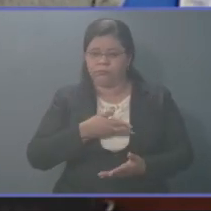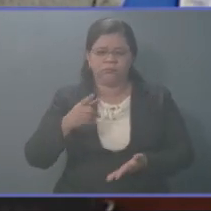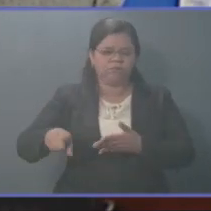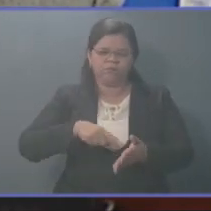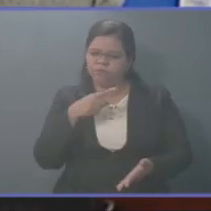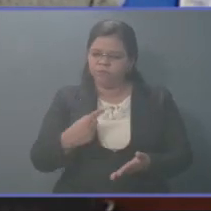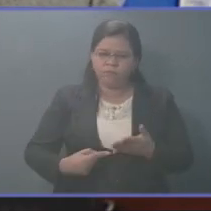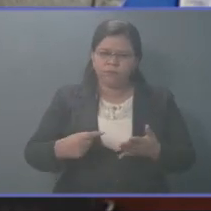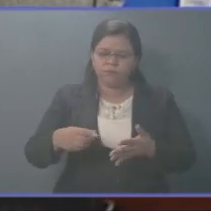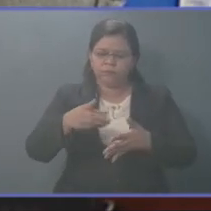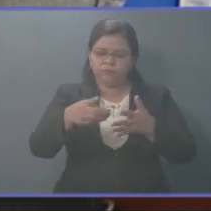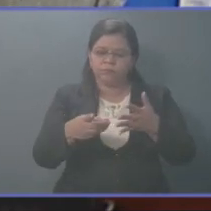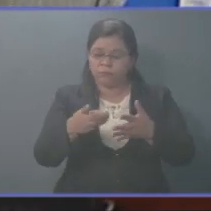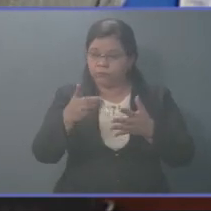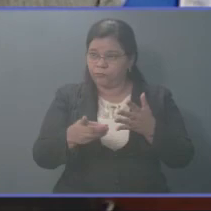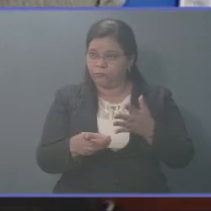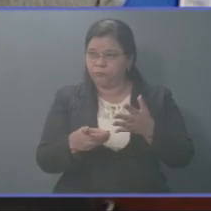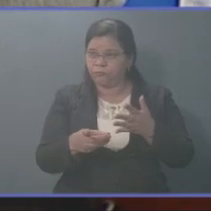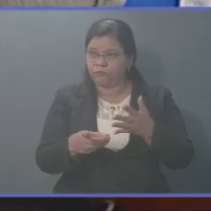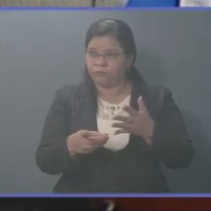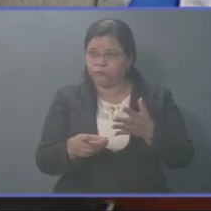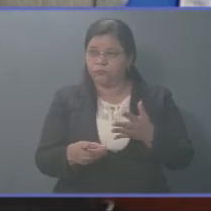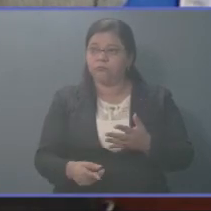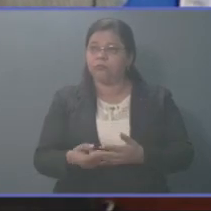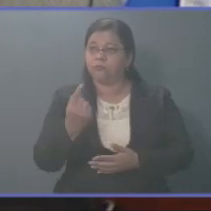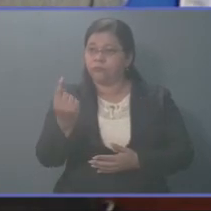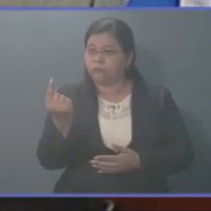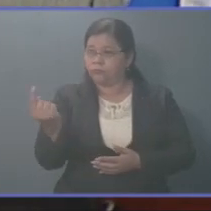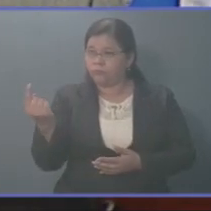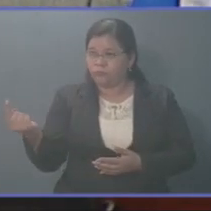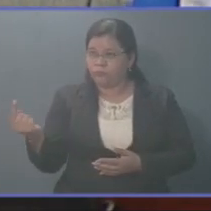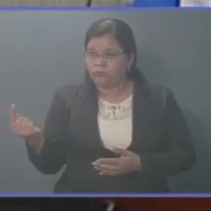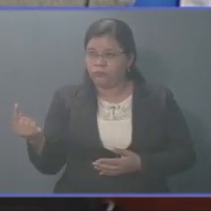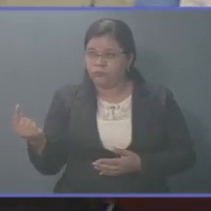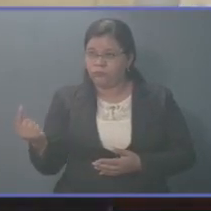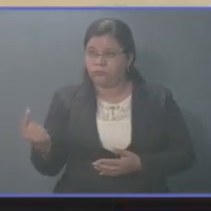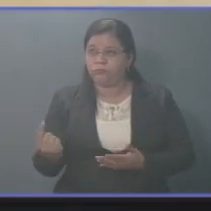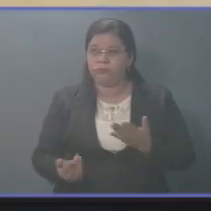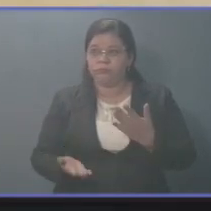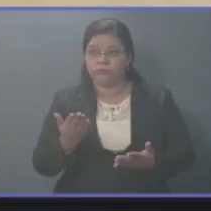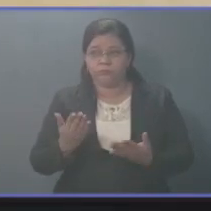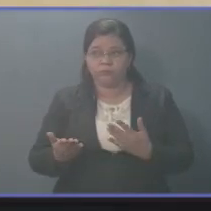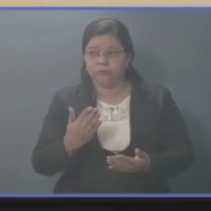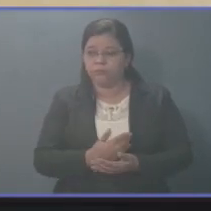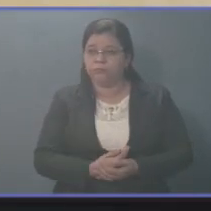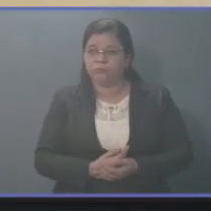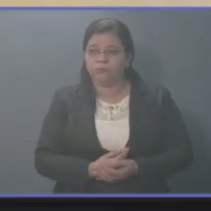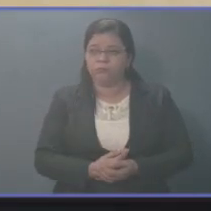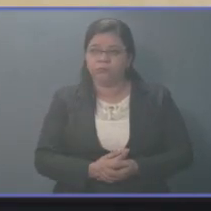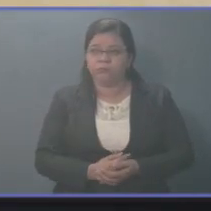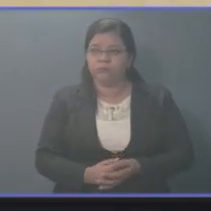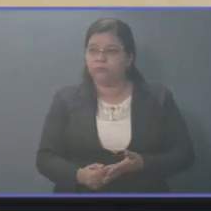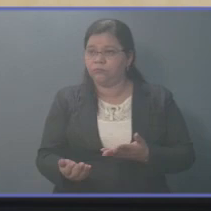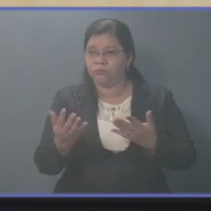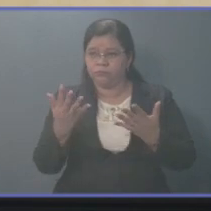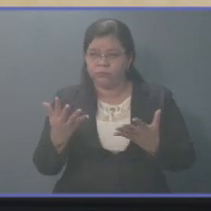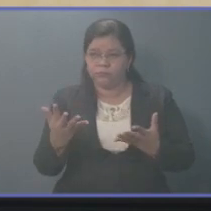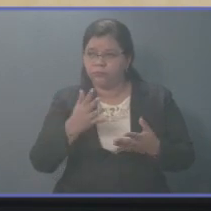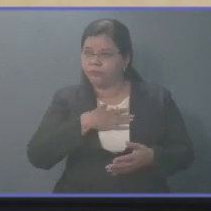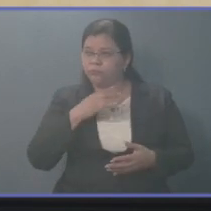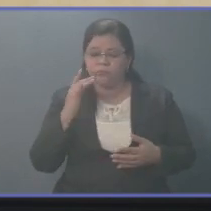vía decreto el que la gente esté indispuesta, a